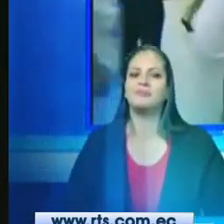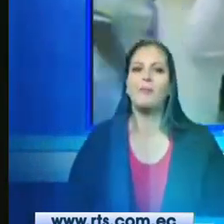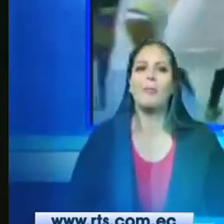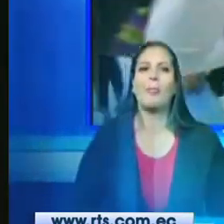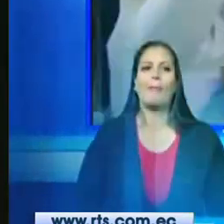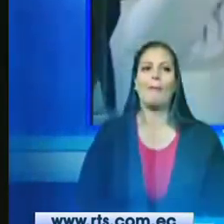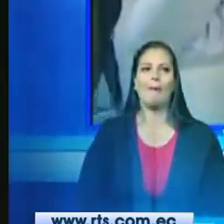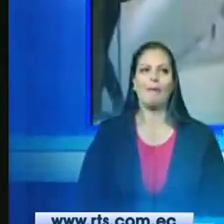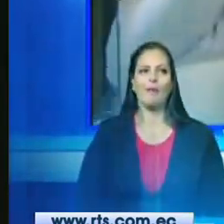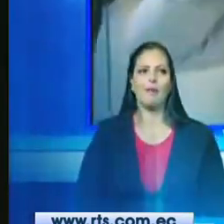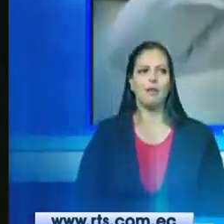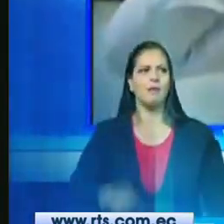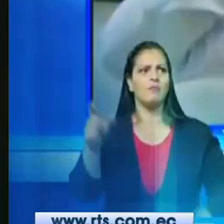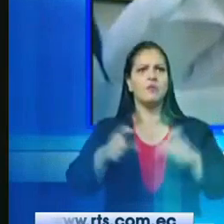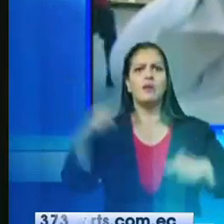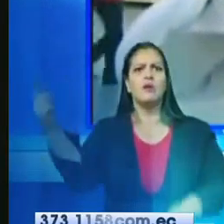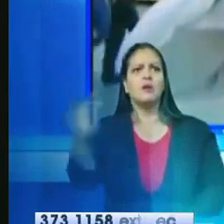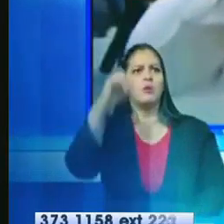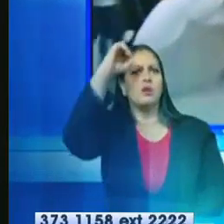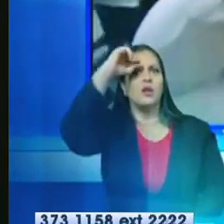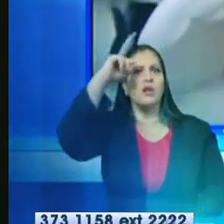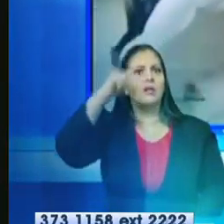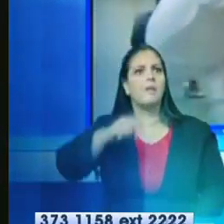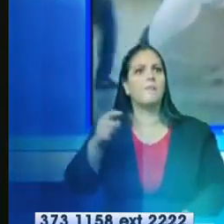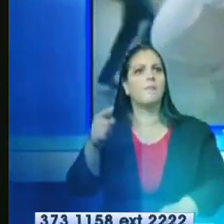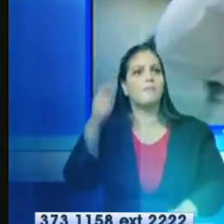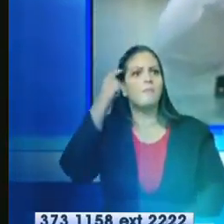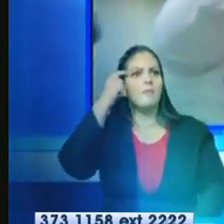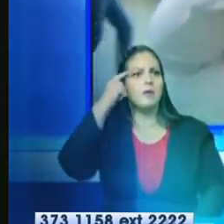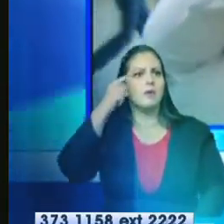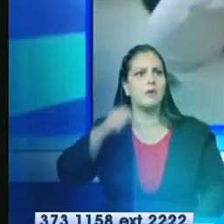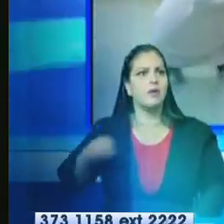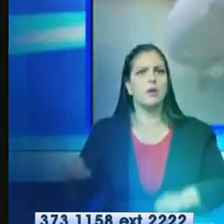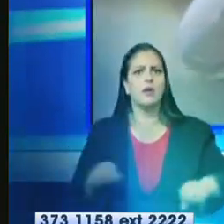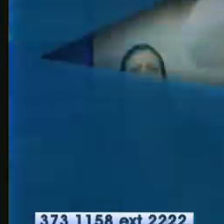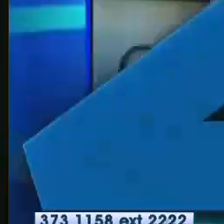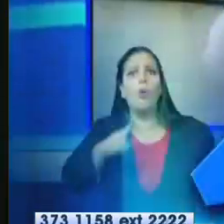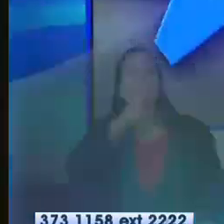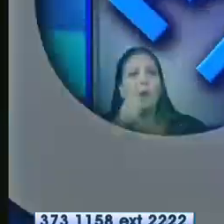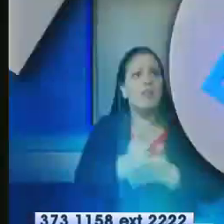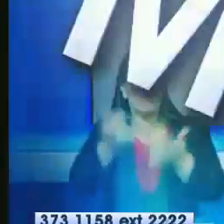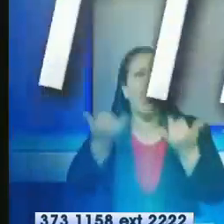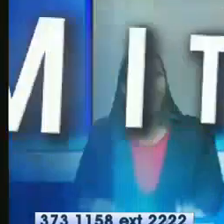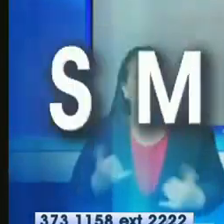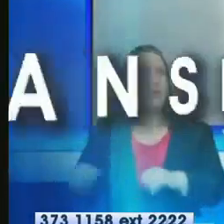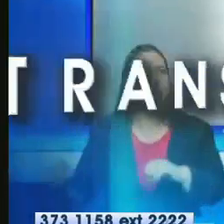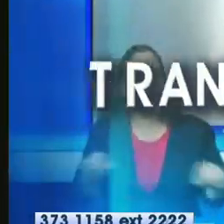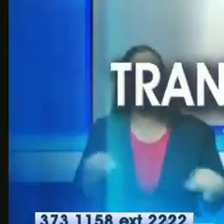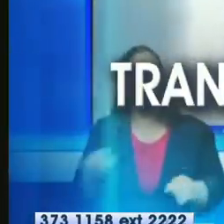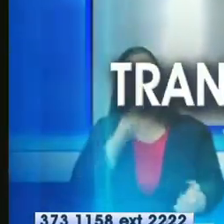correr desesperadamente. Jorge, no comienzan a correr desesperadamente.